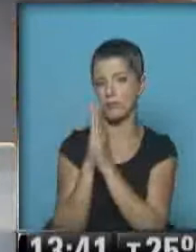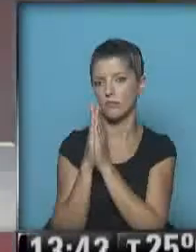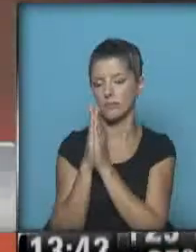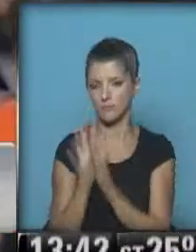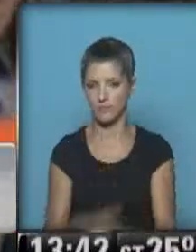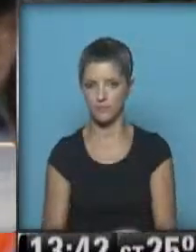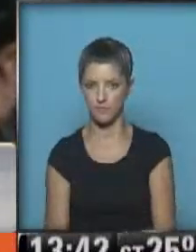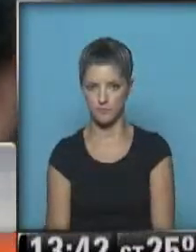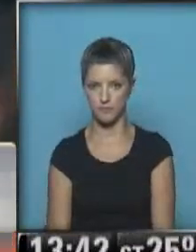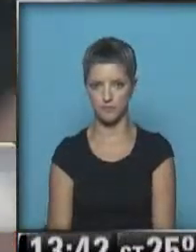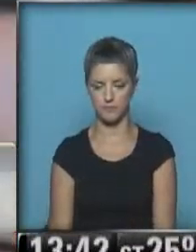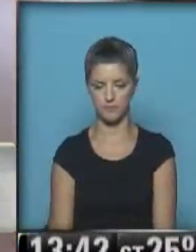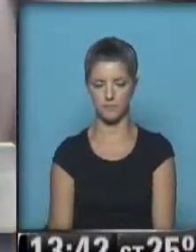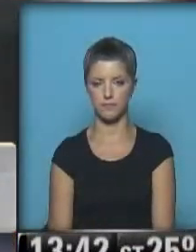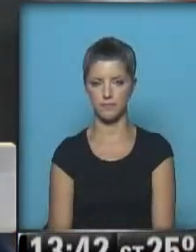Bueno,